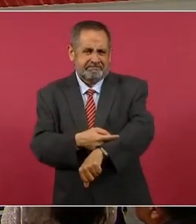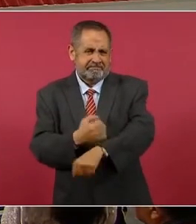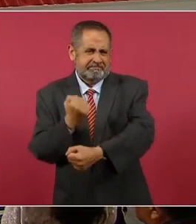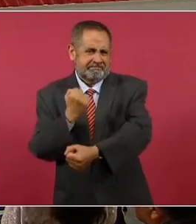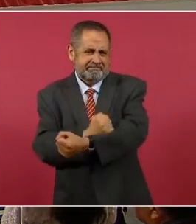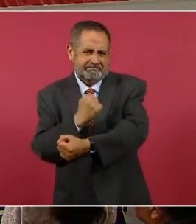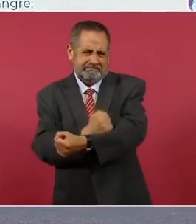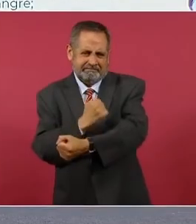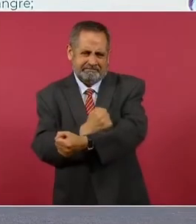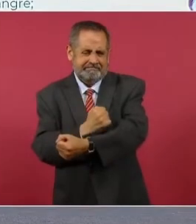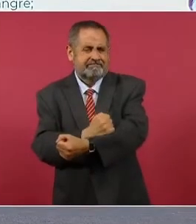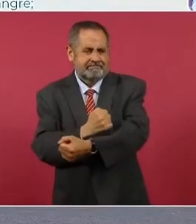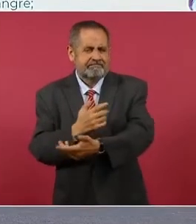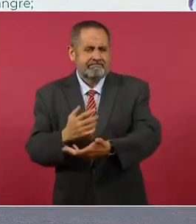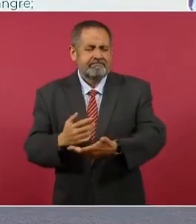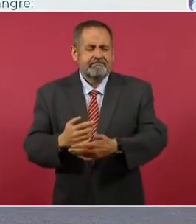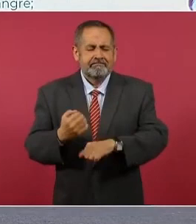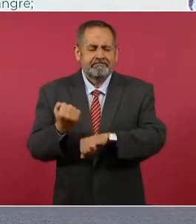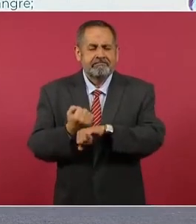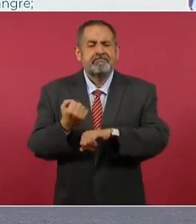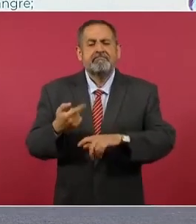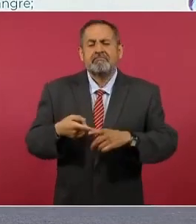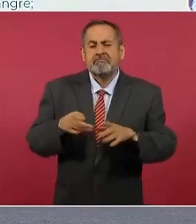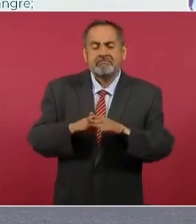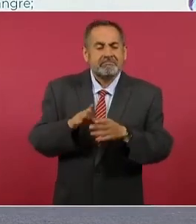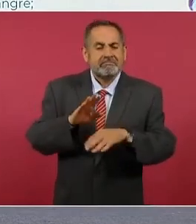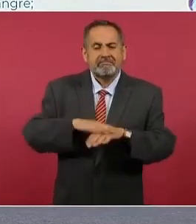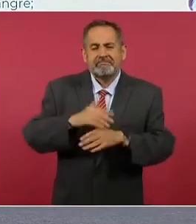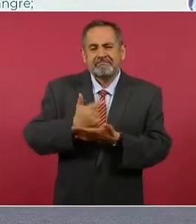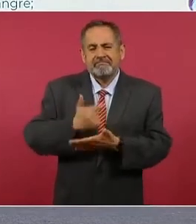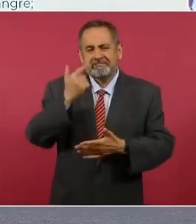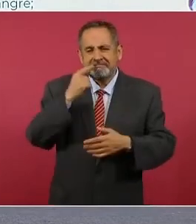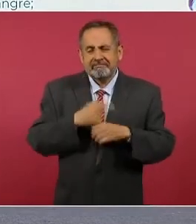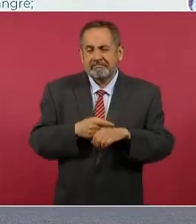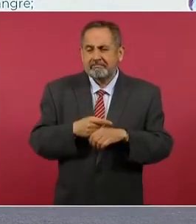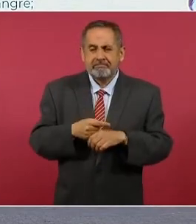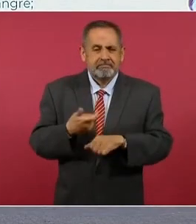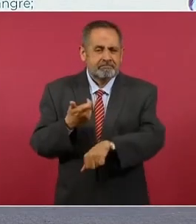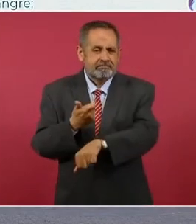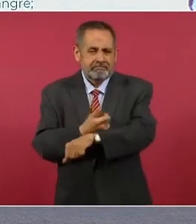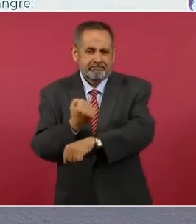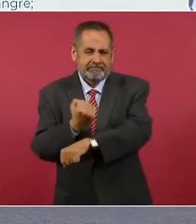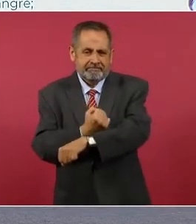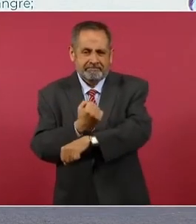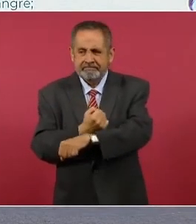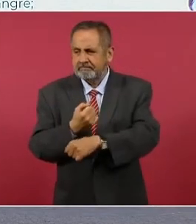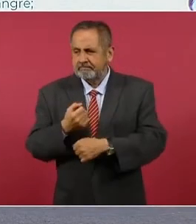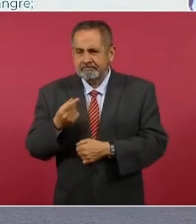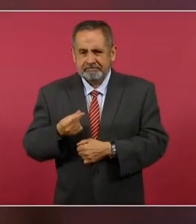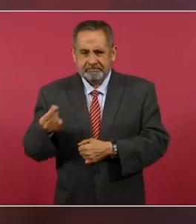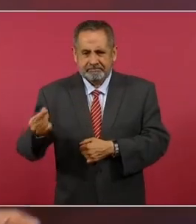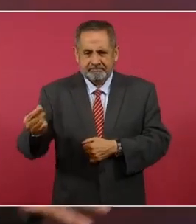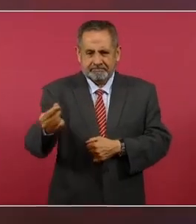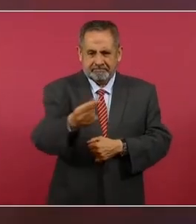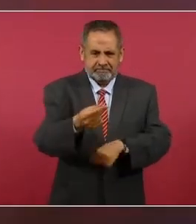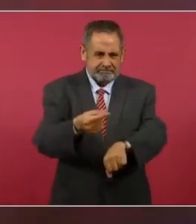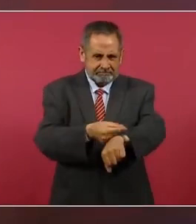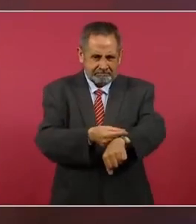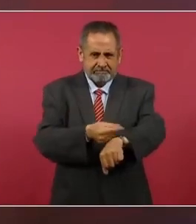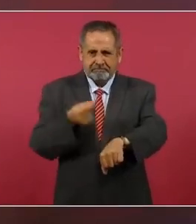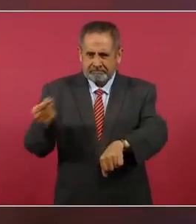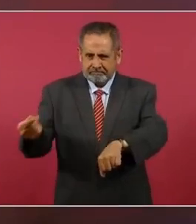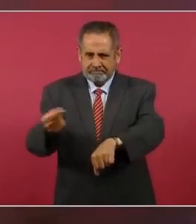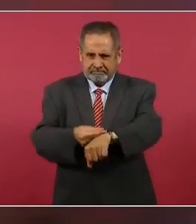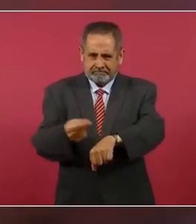aumenta grandemente el riesgo de que con las jeringas que se distribuyen entre personas usuarias